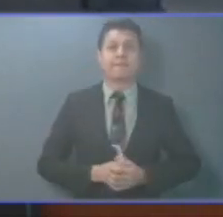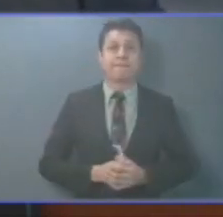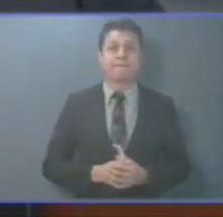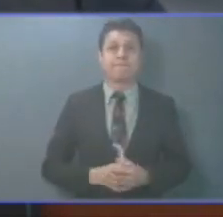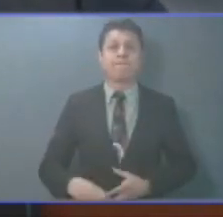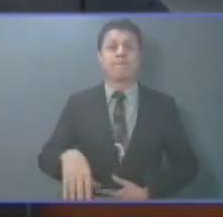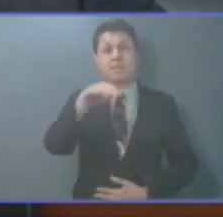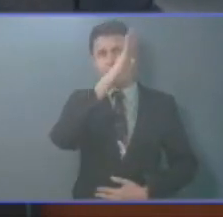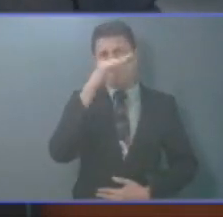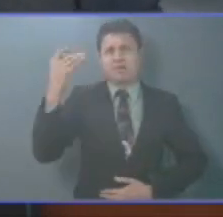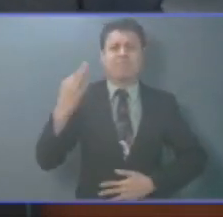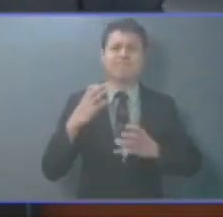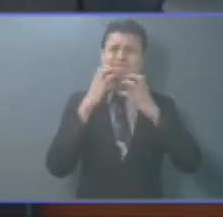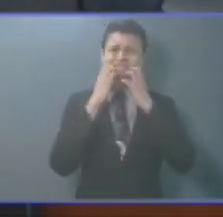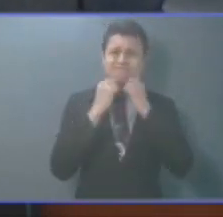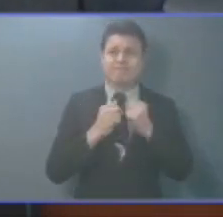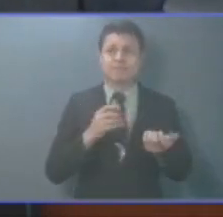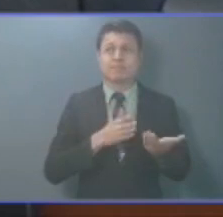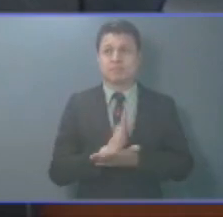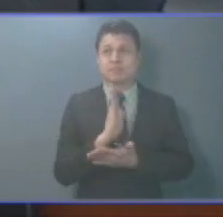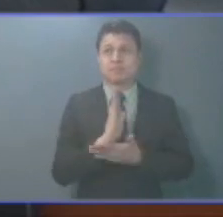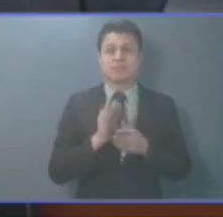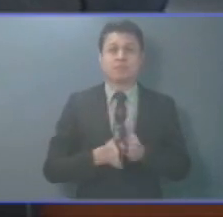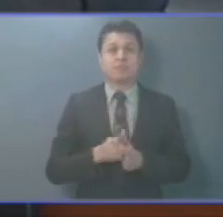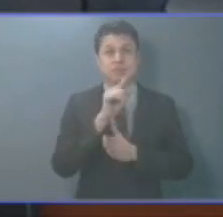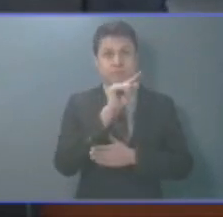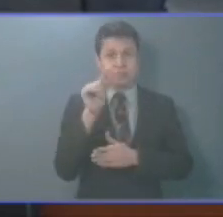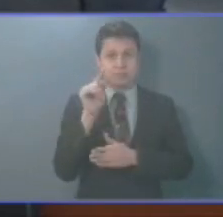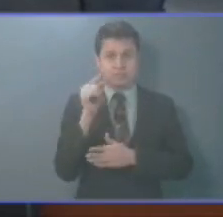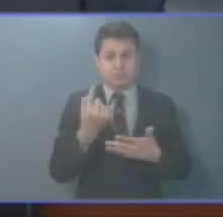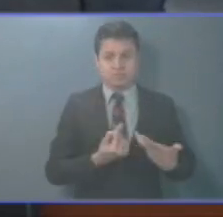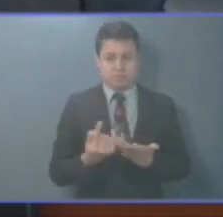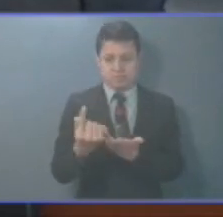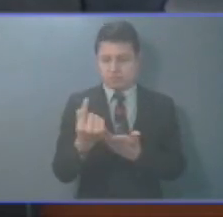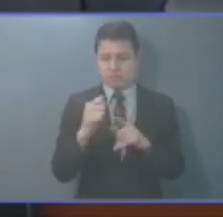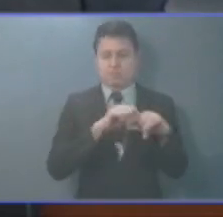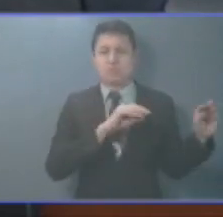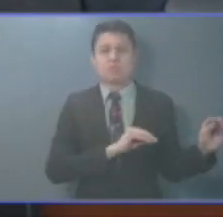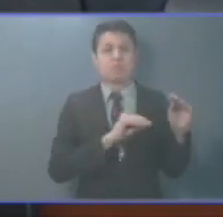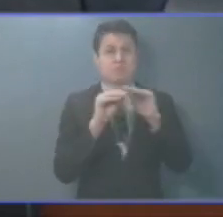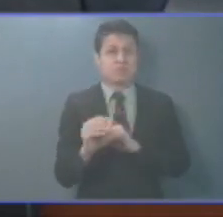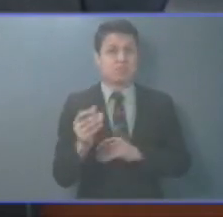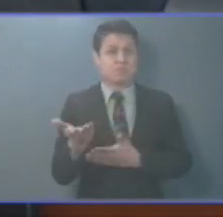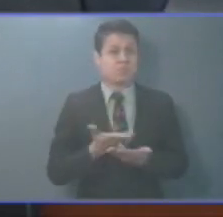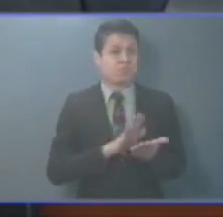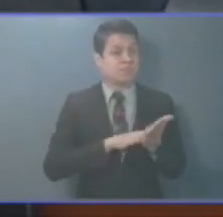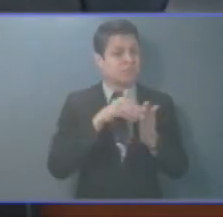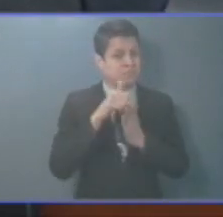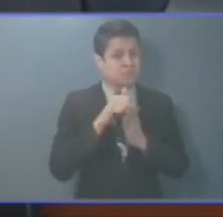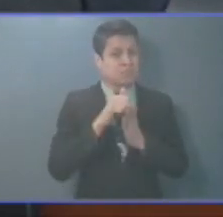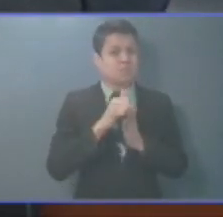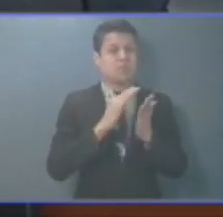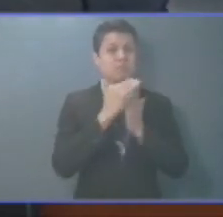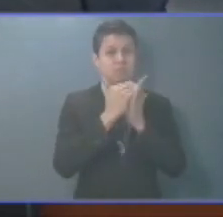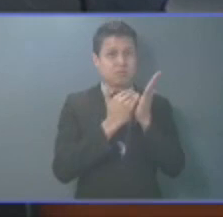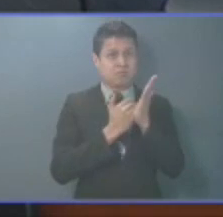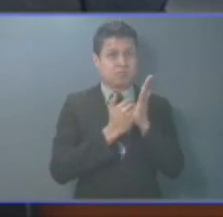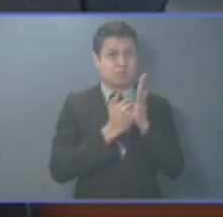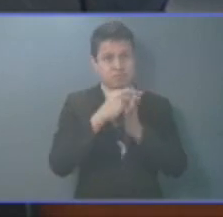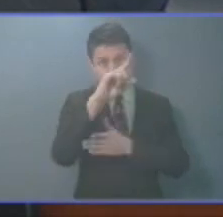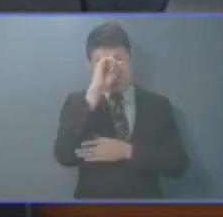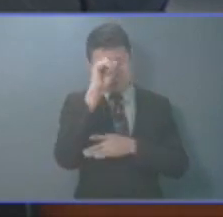El Estado garantizará a través de la institución rectora la implementación de planes, programas y acciones